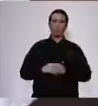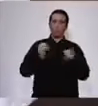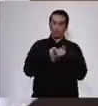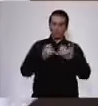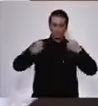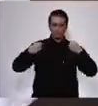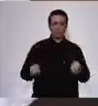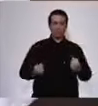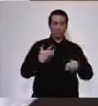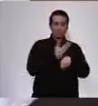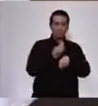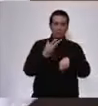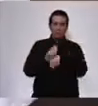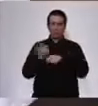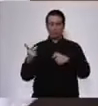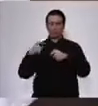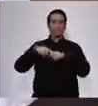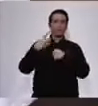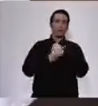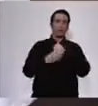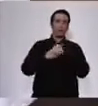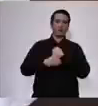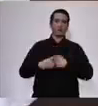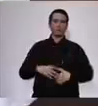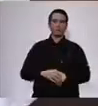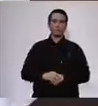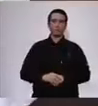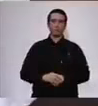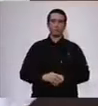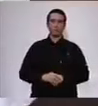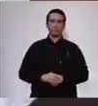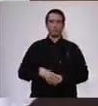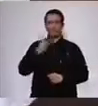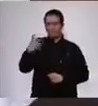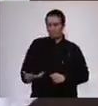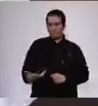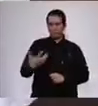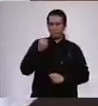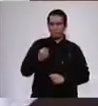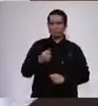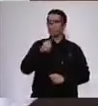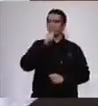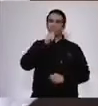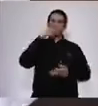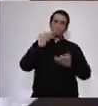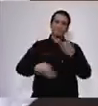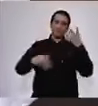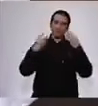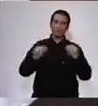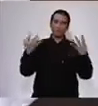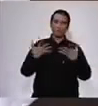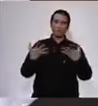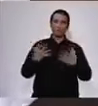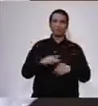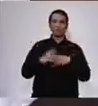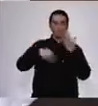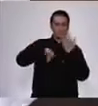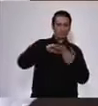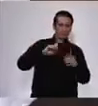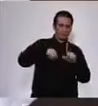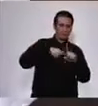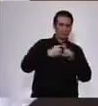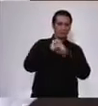a fin de que se garantice una reparación integral del daño a pesar de estos esfuerzos aún nos queda mucho por hacer pues